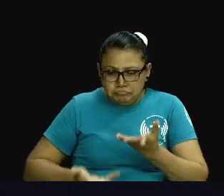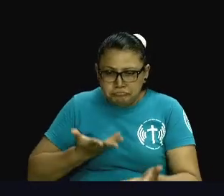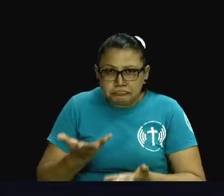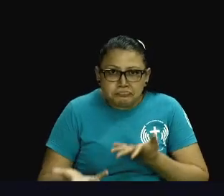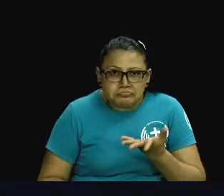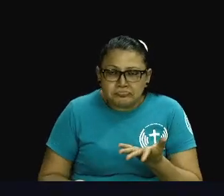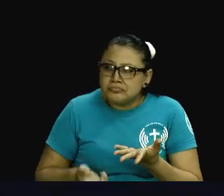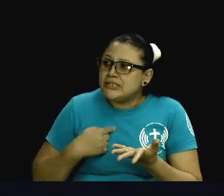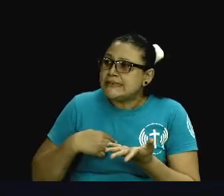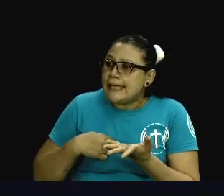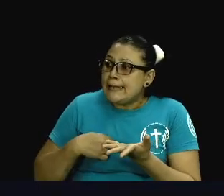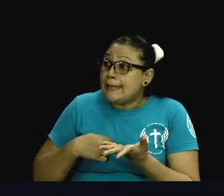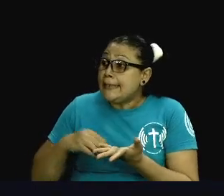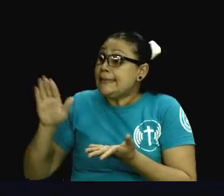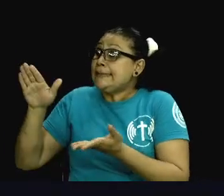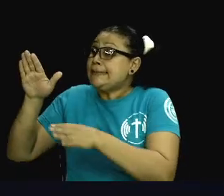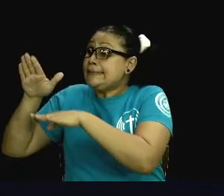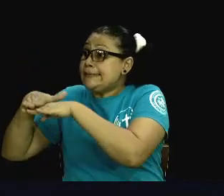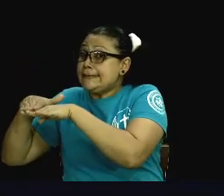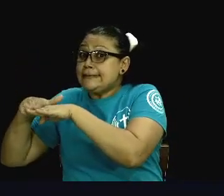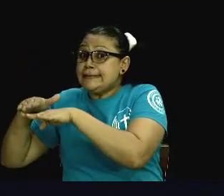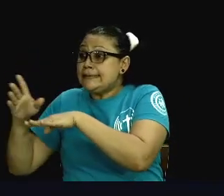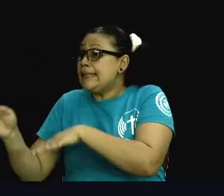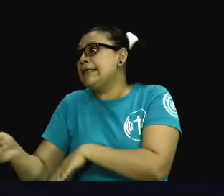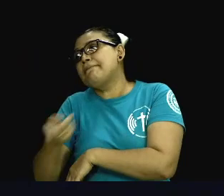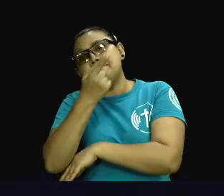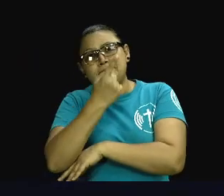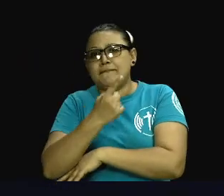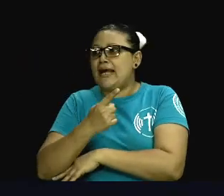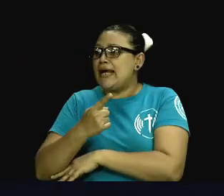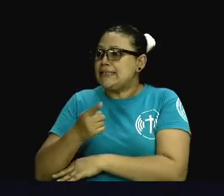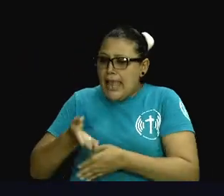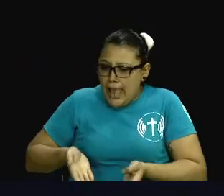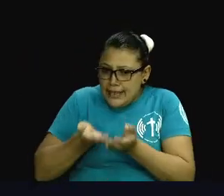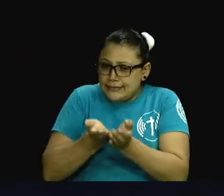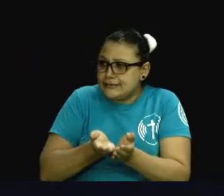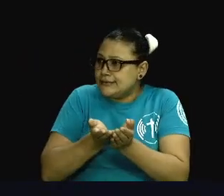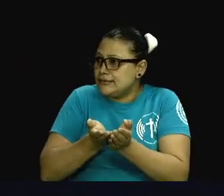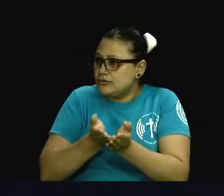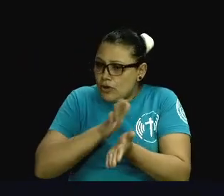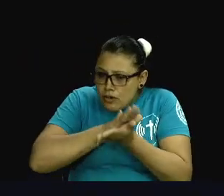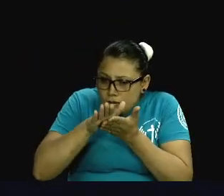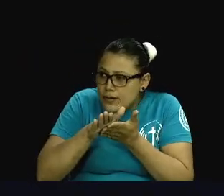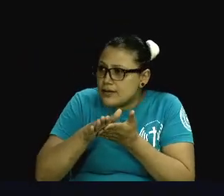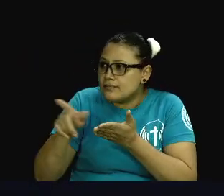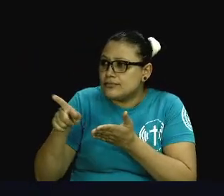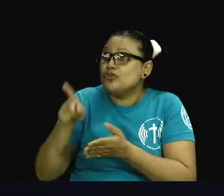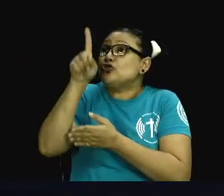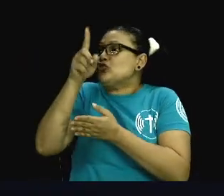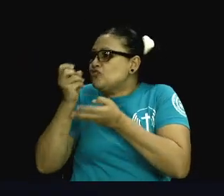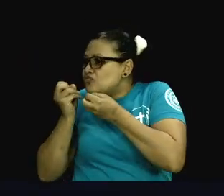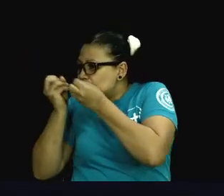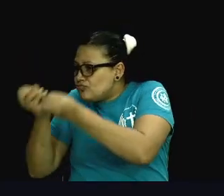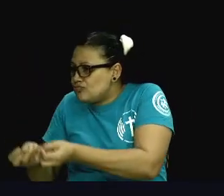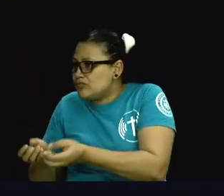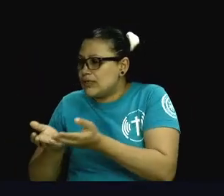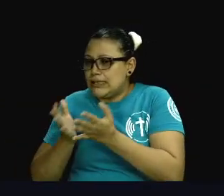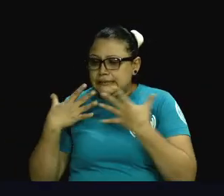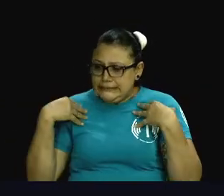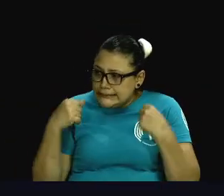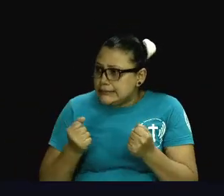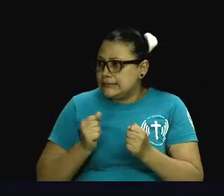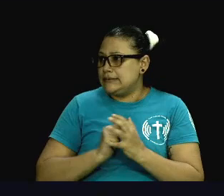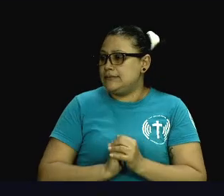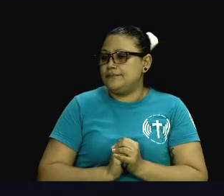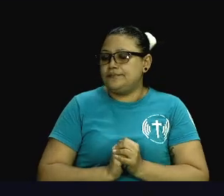dígale al patrón siguen el patrón que vaya que vaya al río ya va a ver nuestro dios es un dios sanador y hasta que